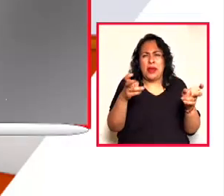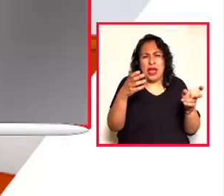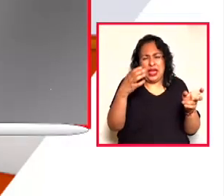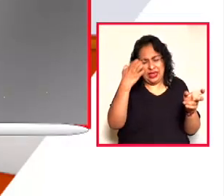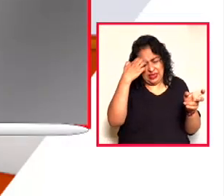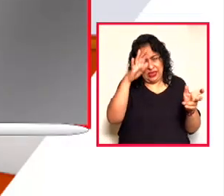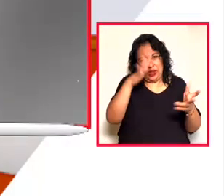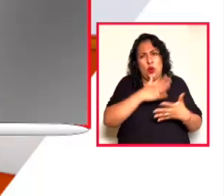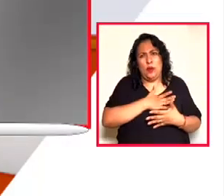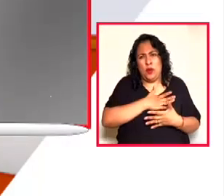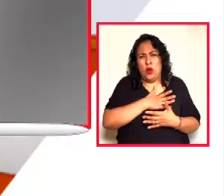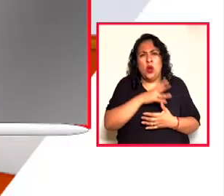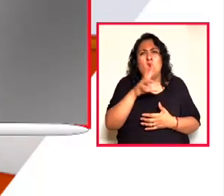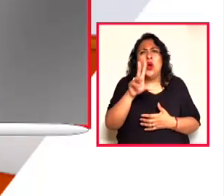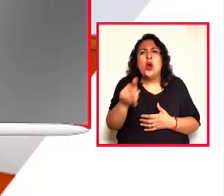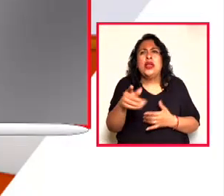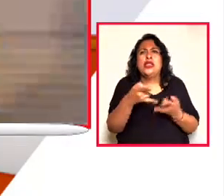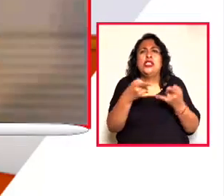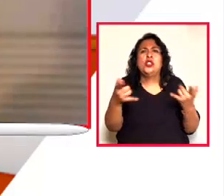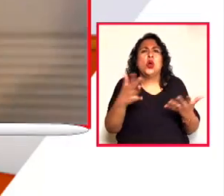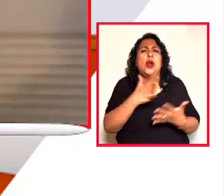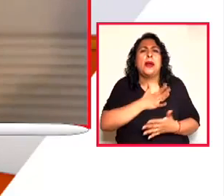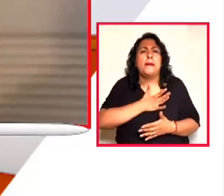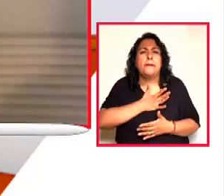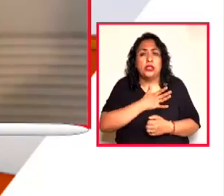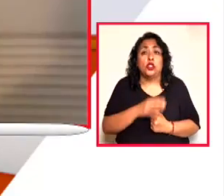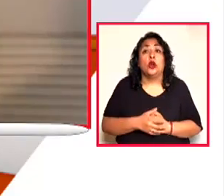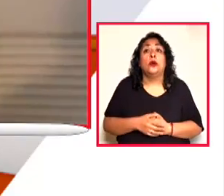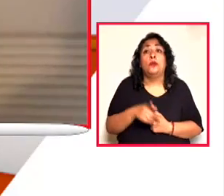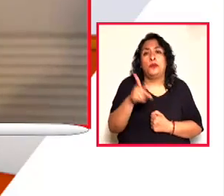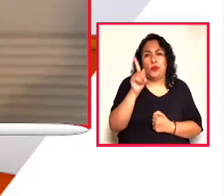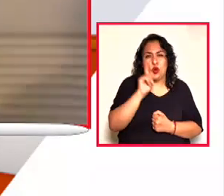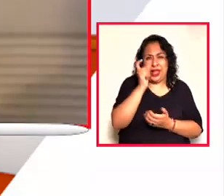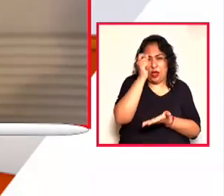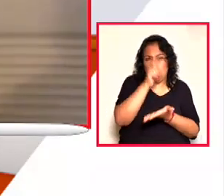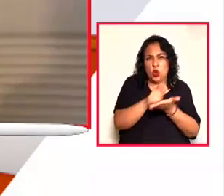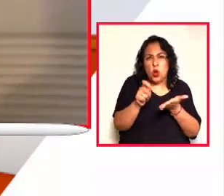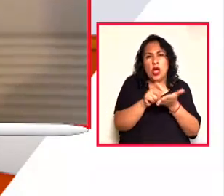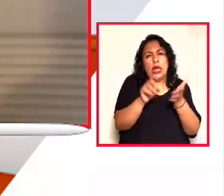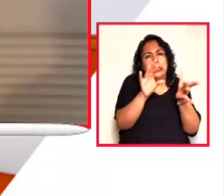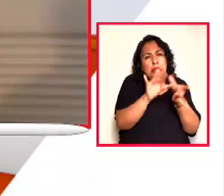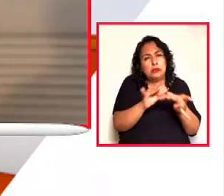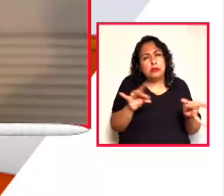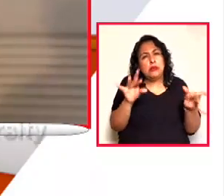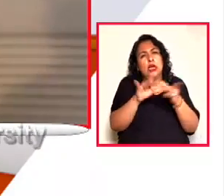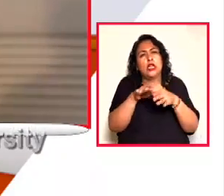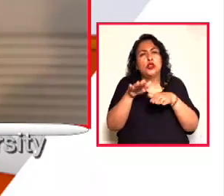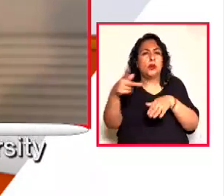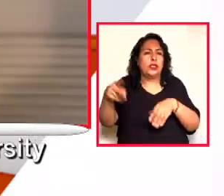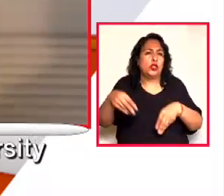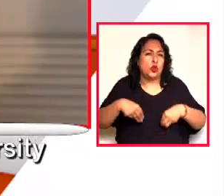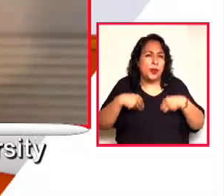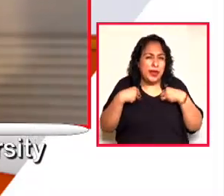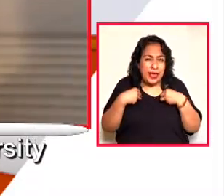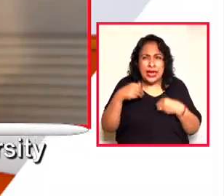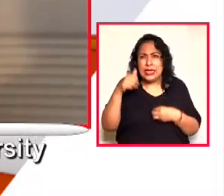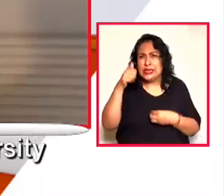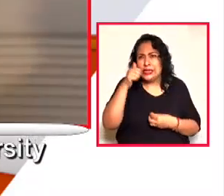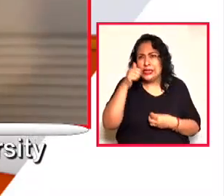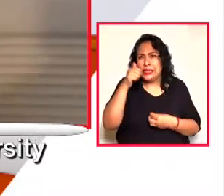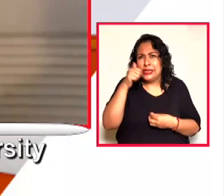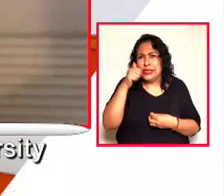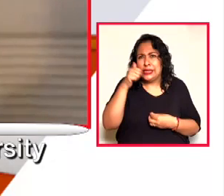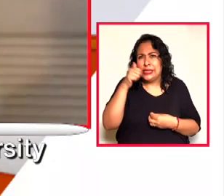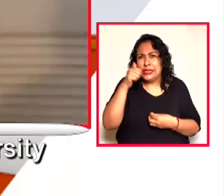Luisa Puga, Historia de una Pasión. La autora habló de manera sucinta de su vida y siempre en términos muy